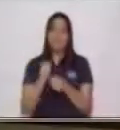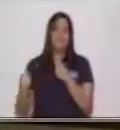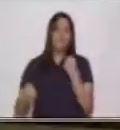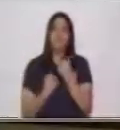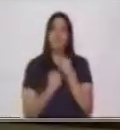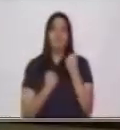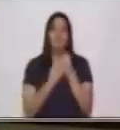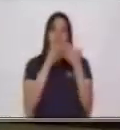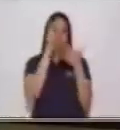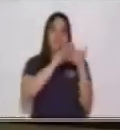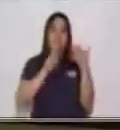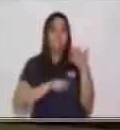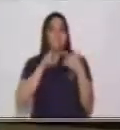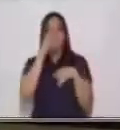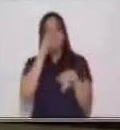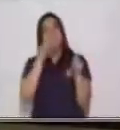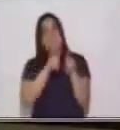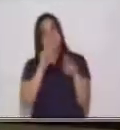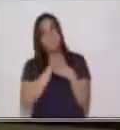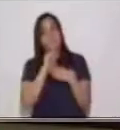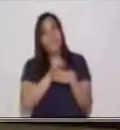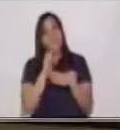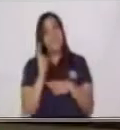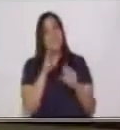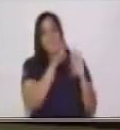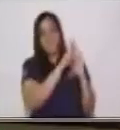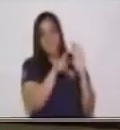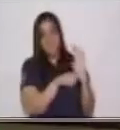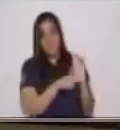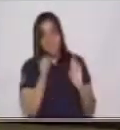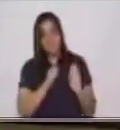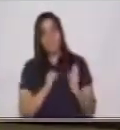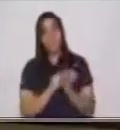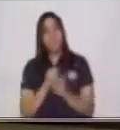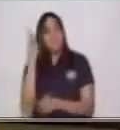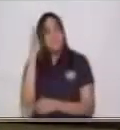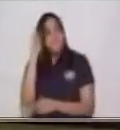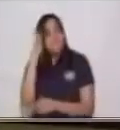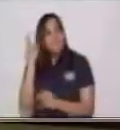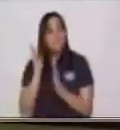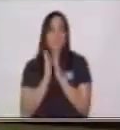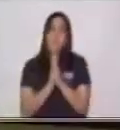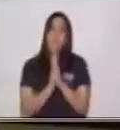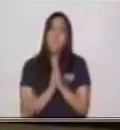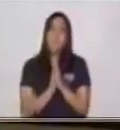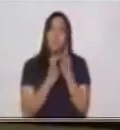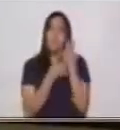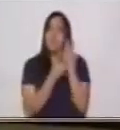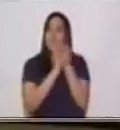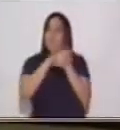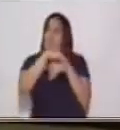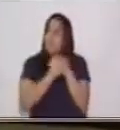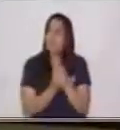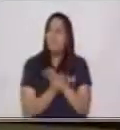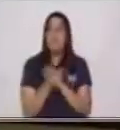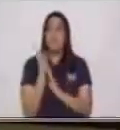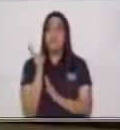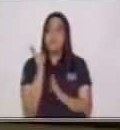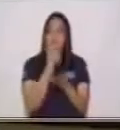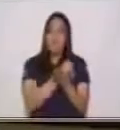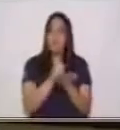y que tú practiques mucho cada una de las reglas ortográficas. Te recordamos, por favor, que laves tus manos con agua